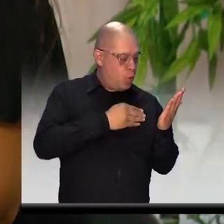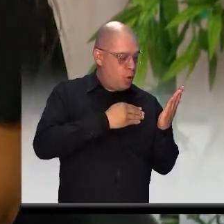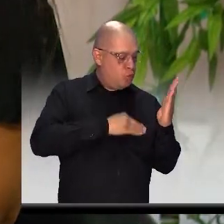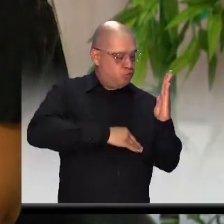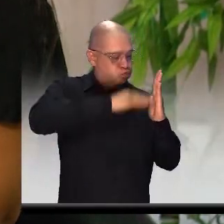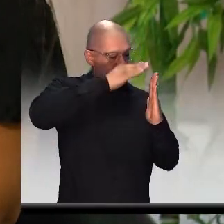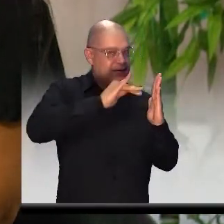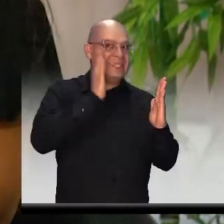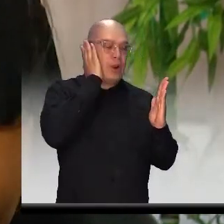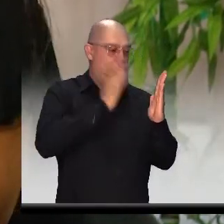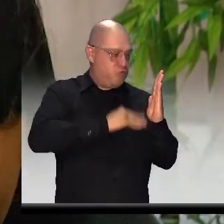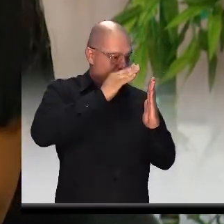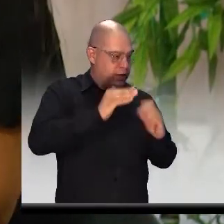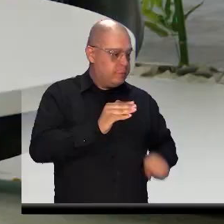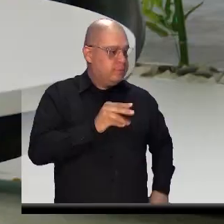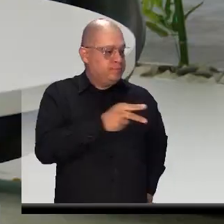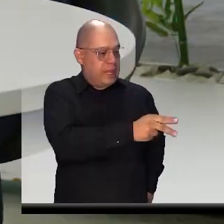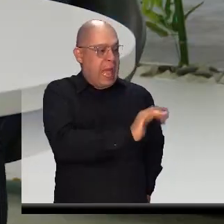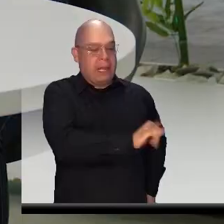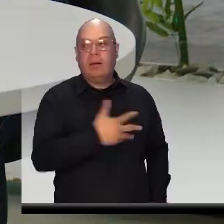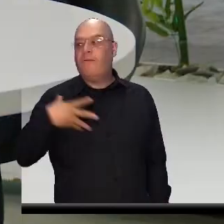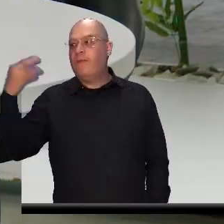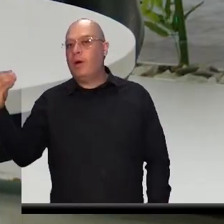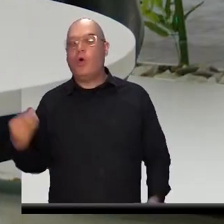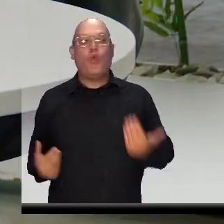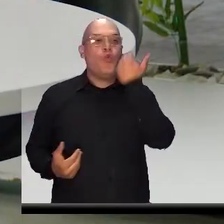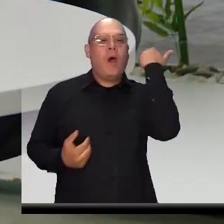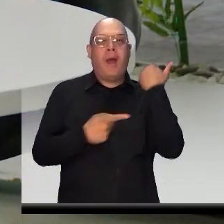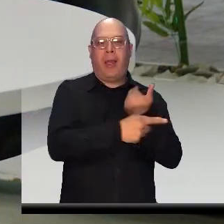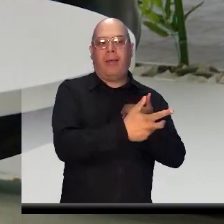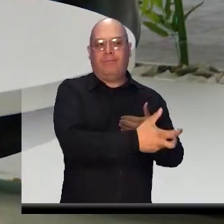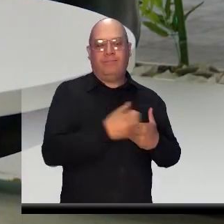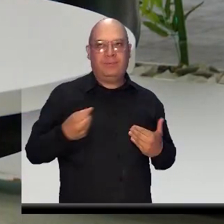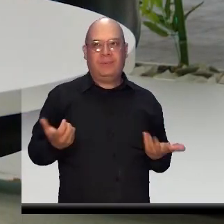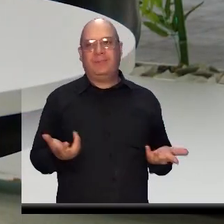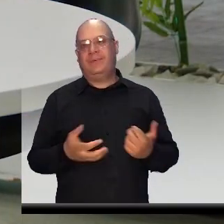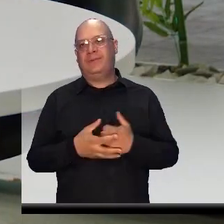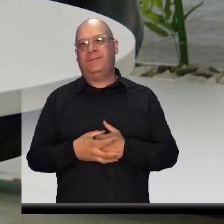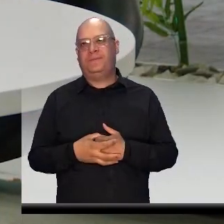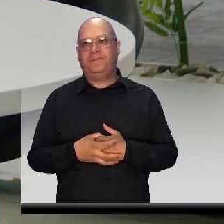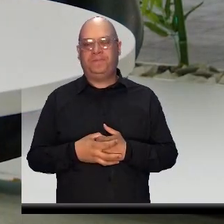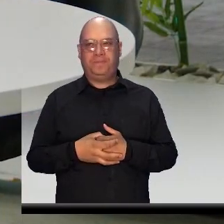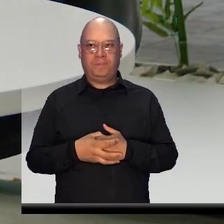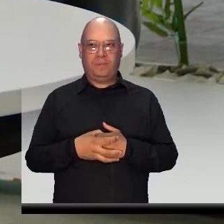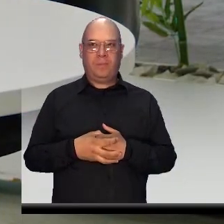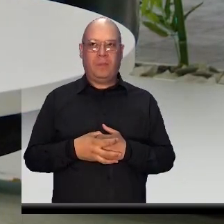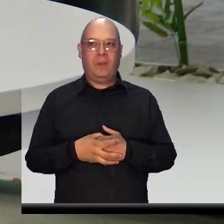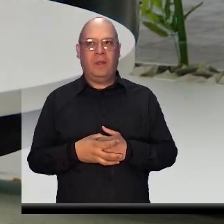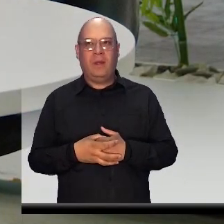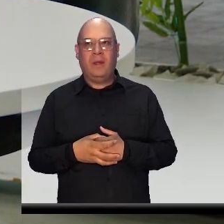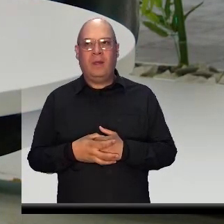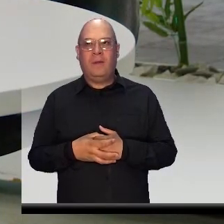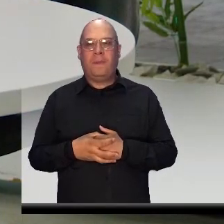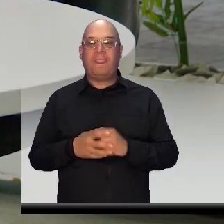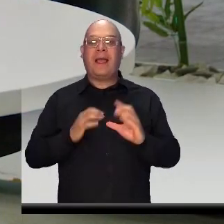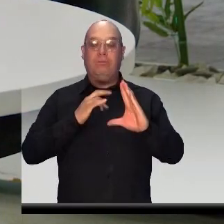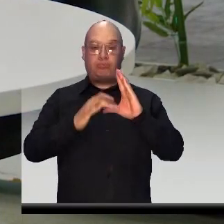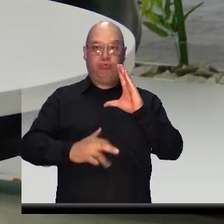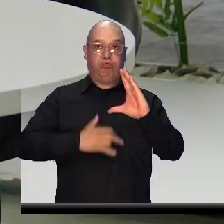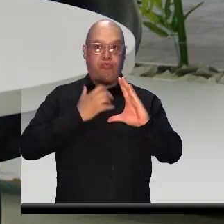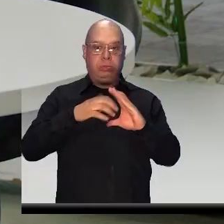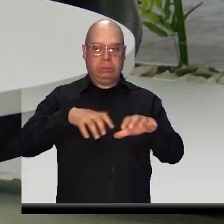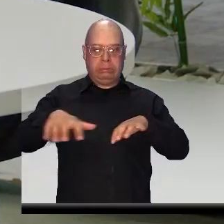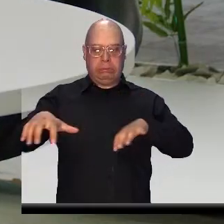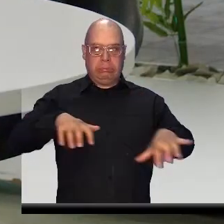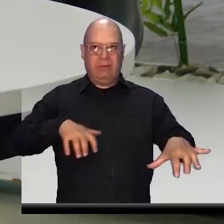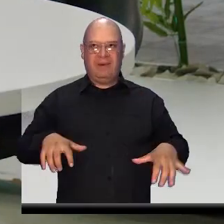dejamos el cargador conectado. Uh-huh. Y eso sigue consumiendo energía. Imagínate. La manera en que nosotros hacemos la separación de los residuos en el hogar. Muchos